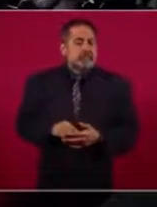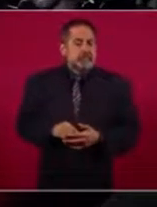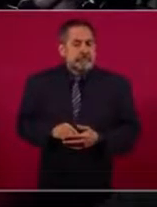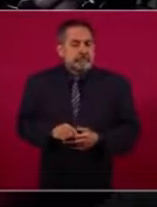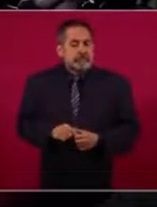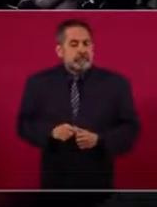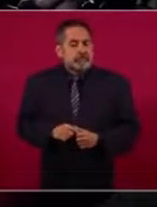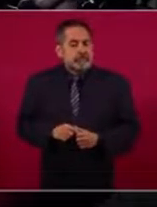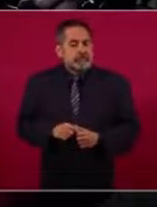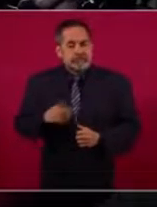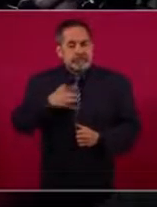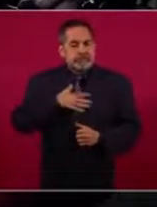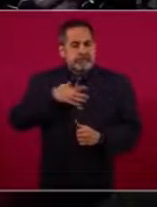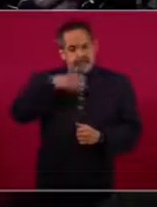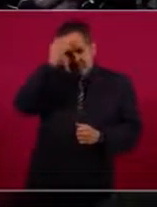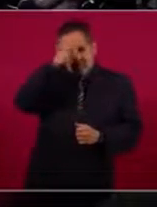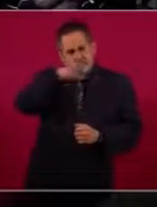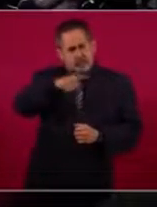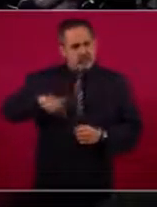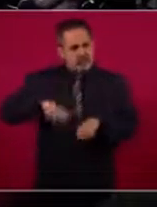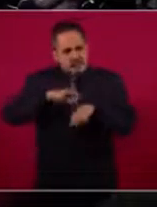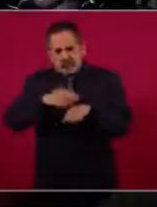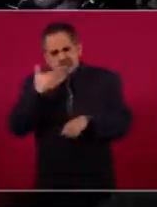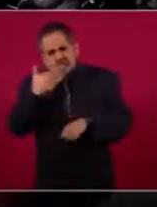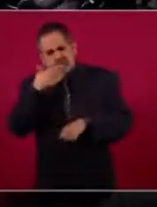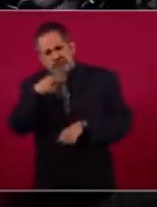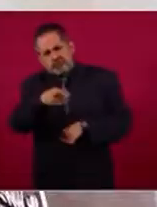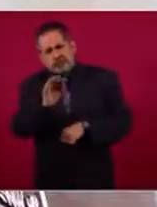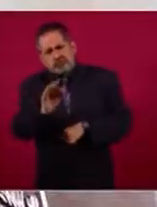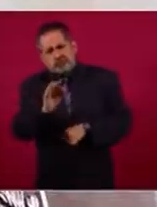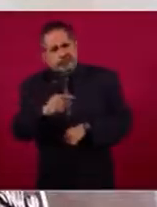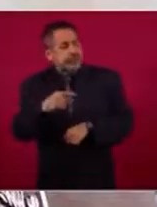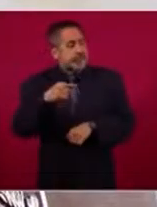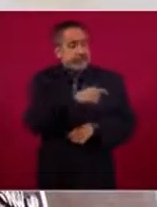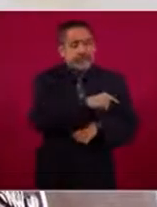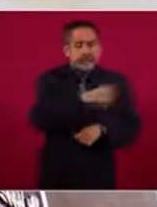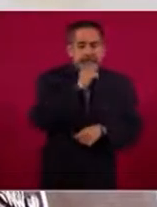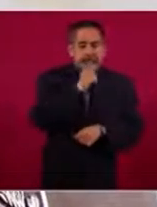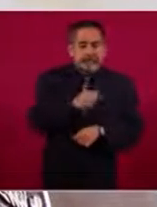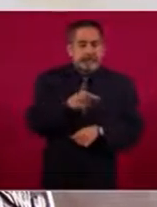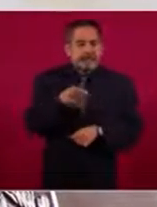opinión del gobernador, pero lo tienen rodeado.